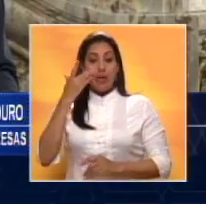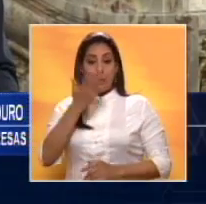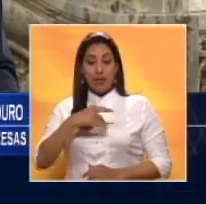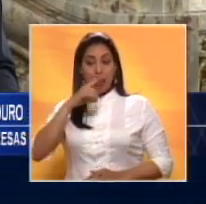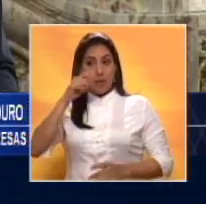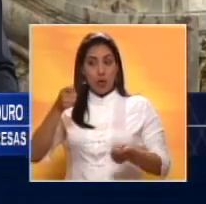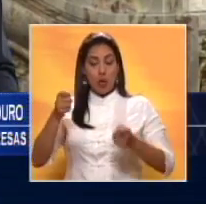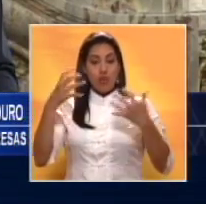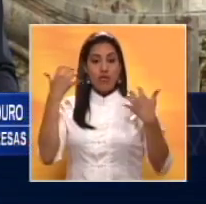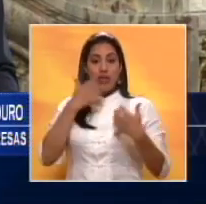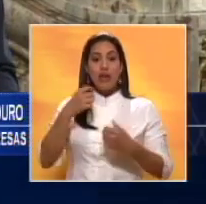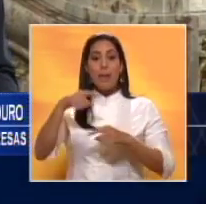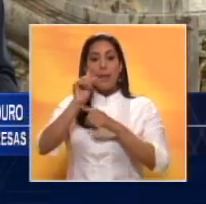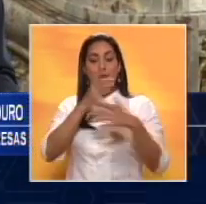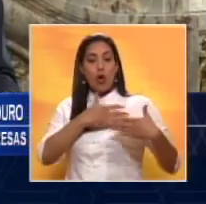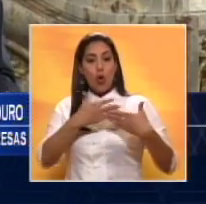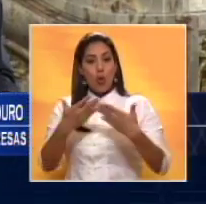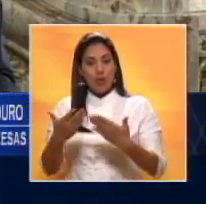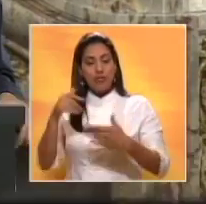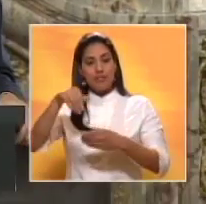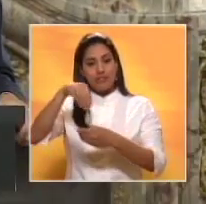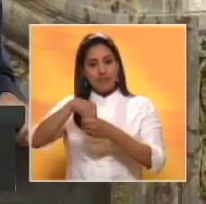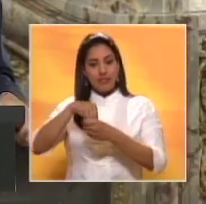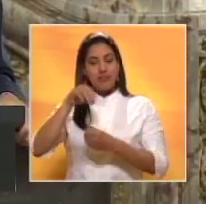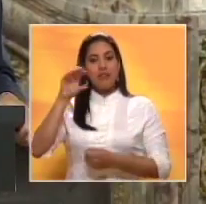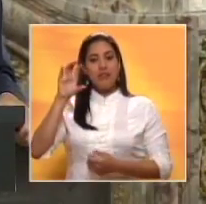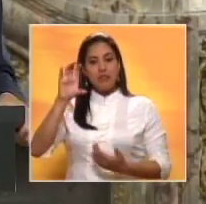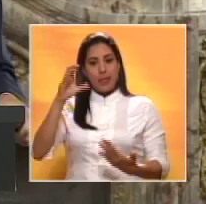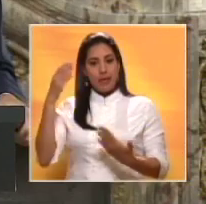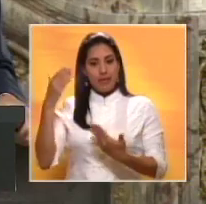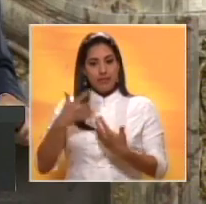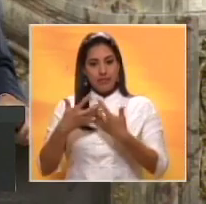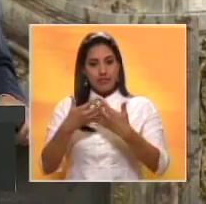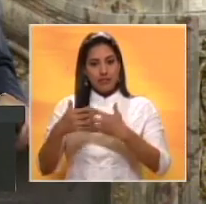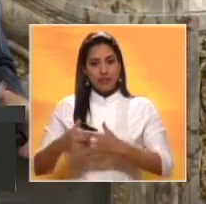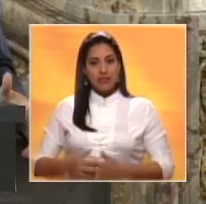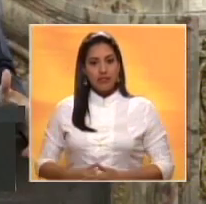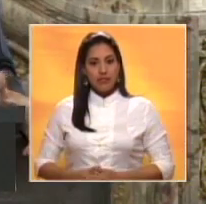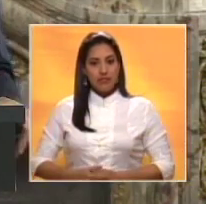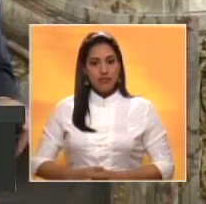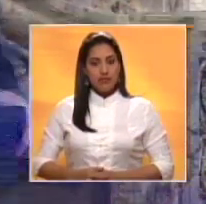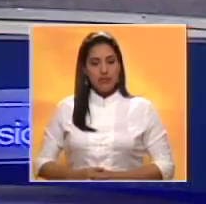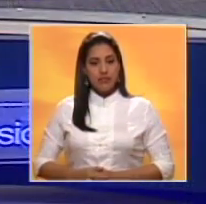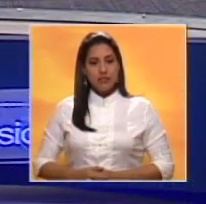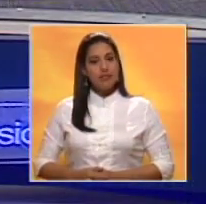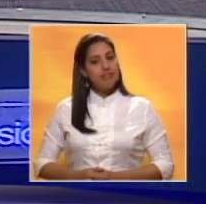mandatario nacional y de sus principales colaboradores en el país norteamericano.